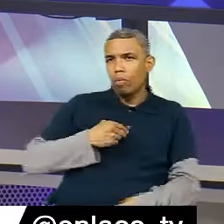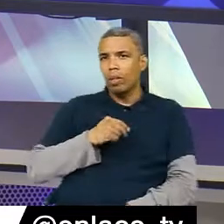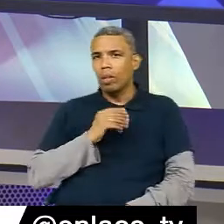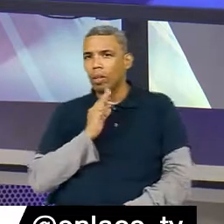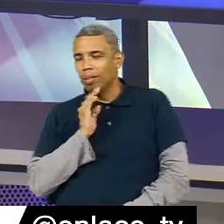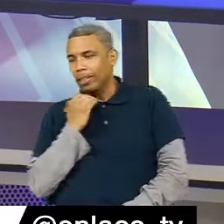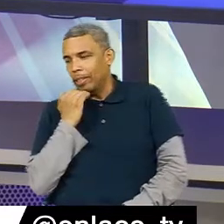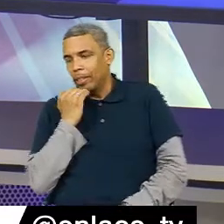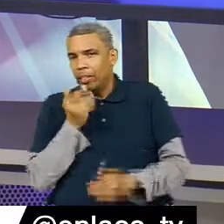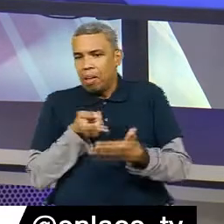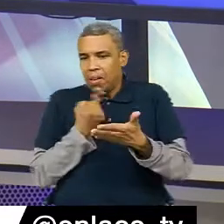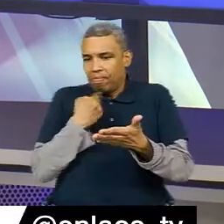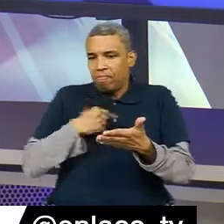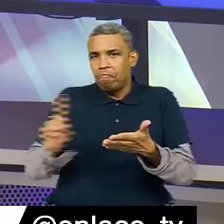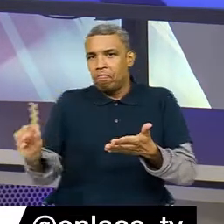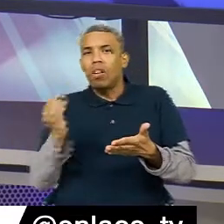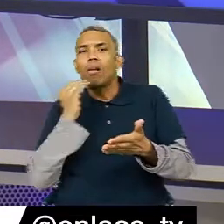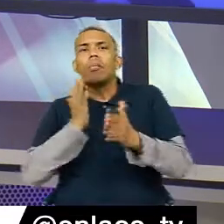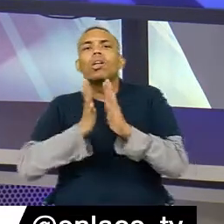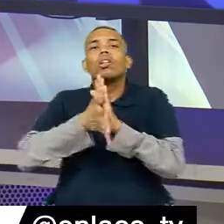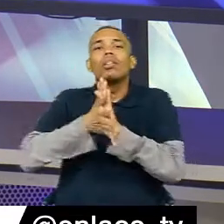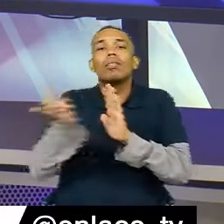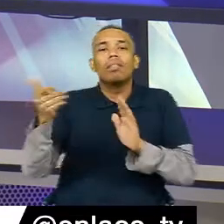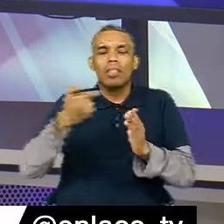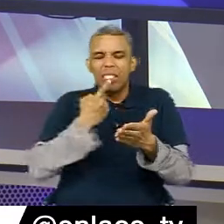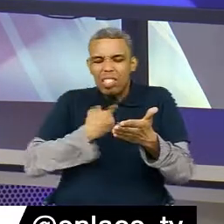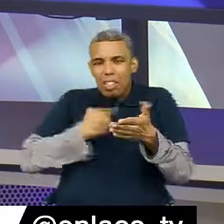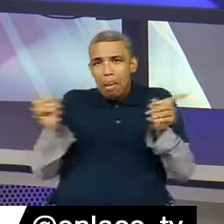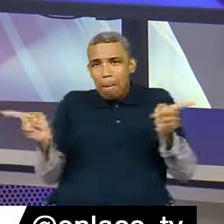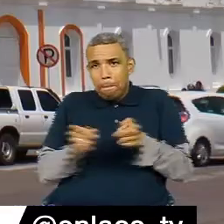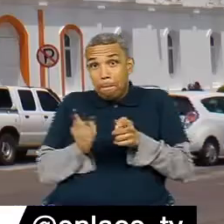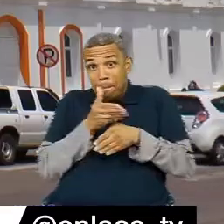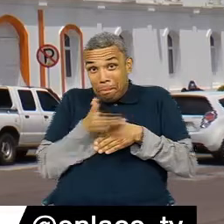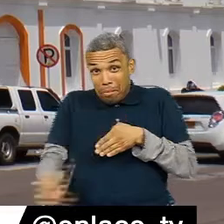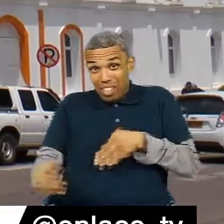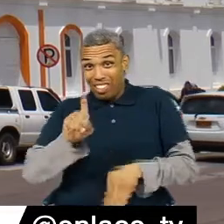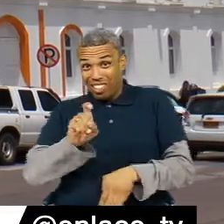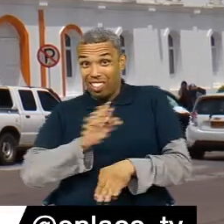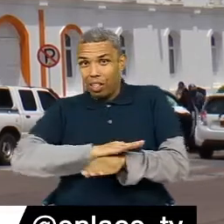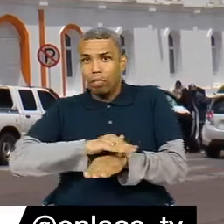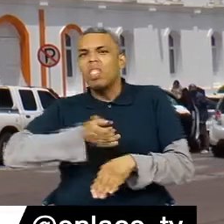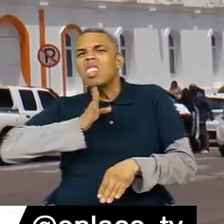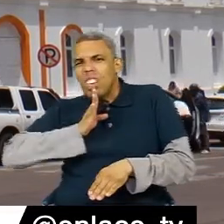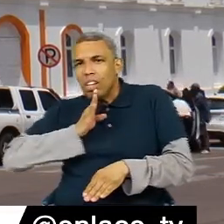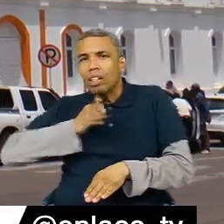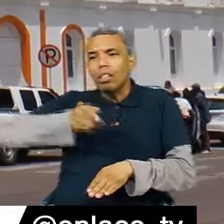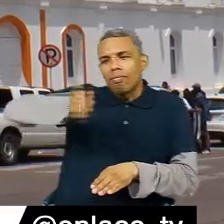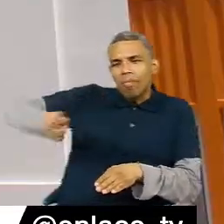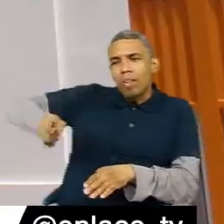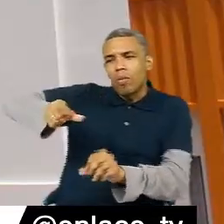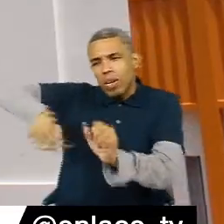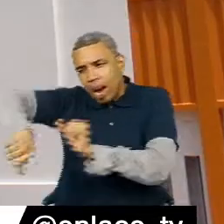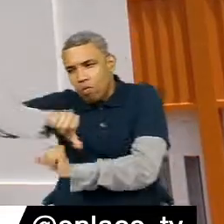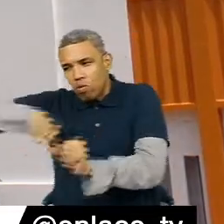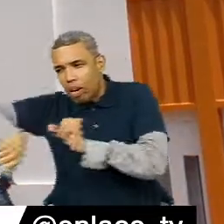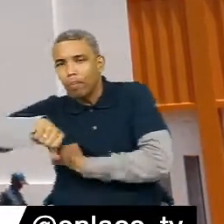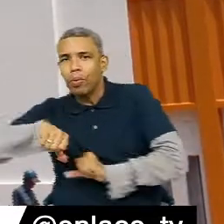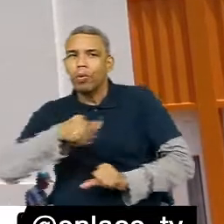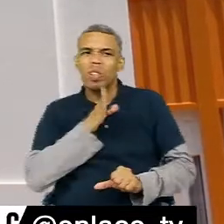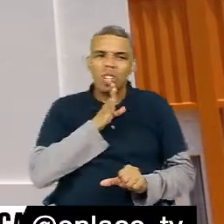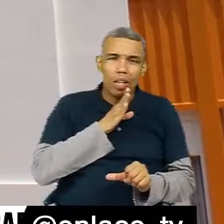es esa, que se modifica el gabinete municipal. Espere la ampliación de esta información en nuestra emisión de las 6 de la tarde. Y recuerde, antes